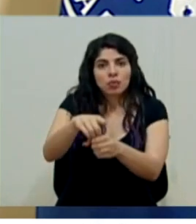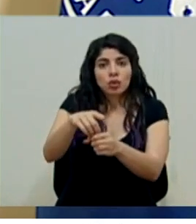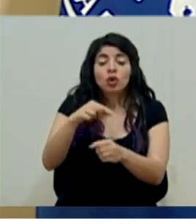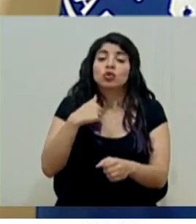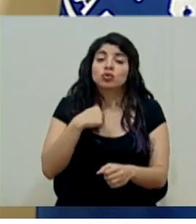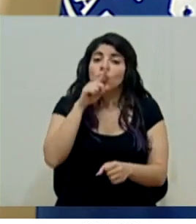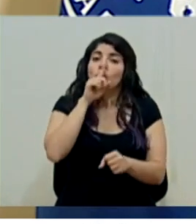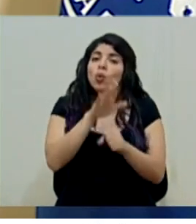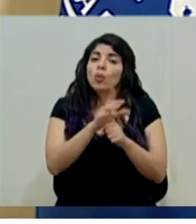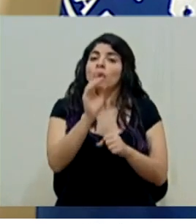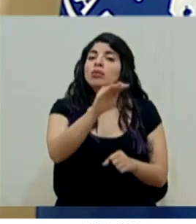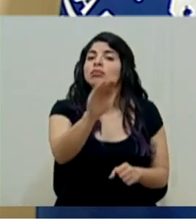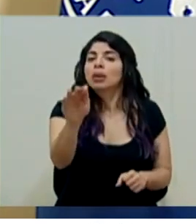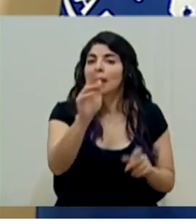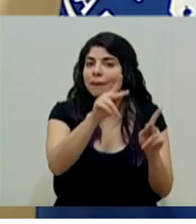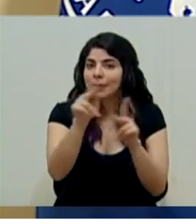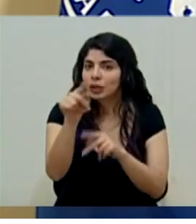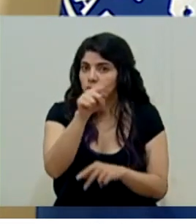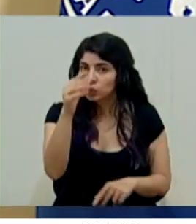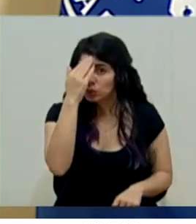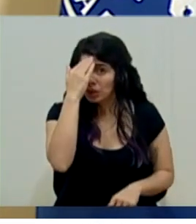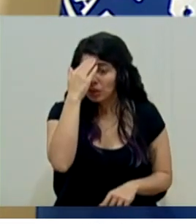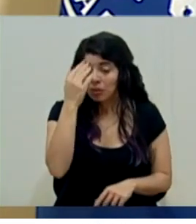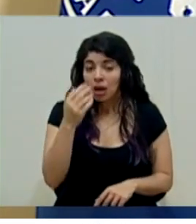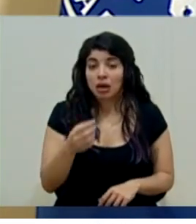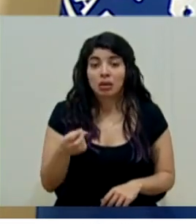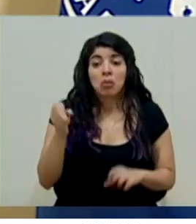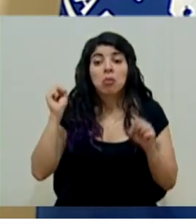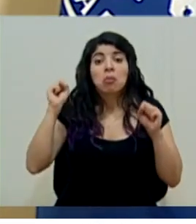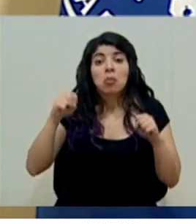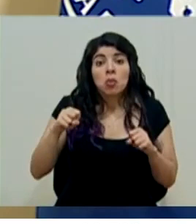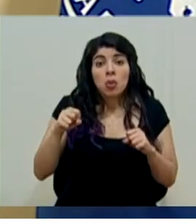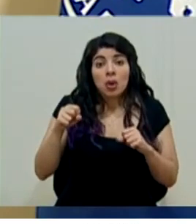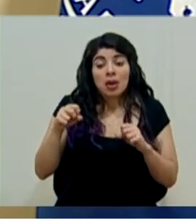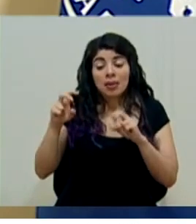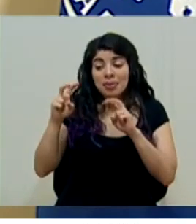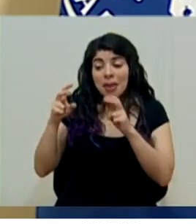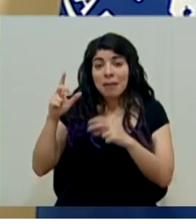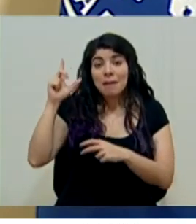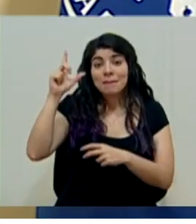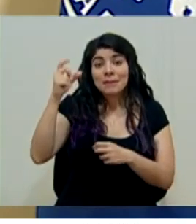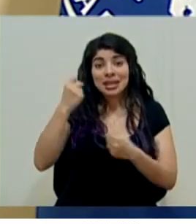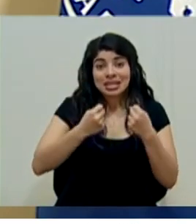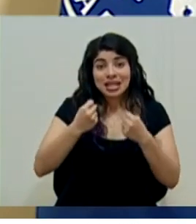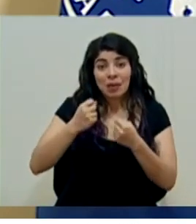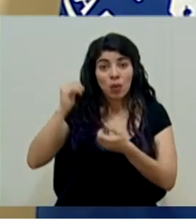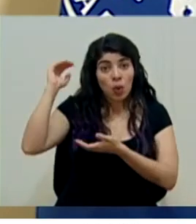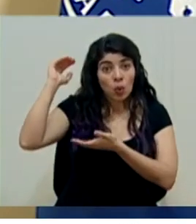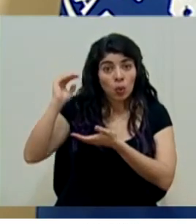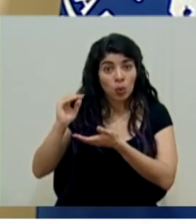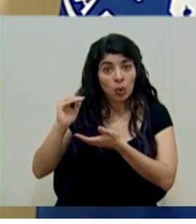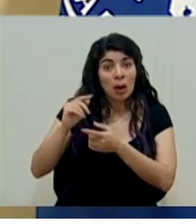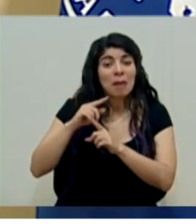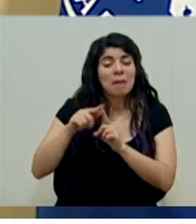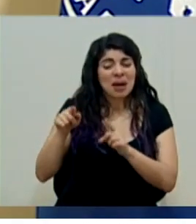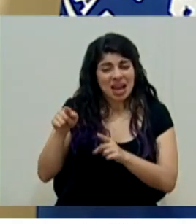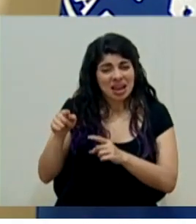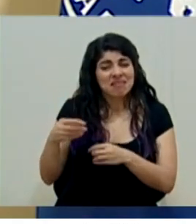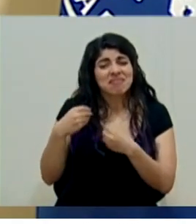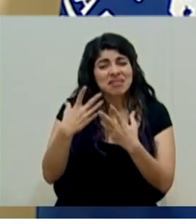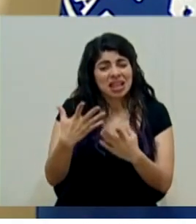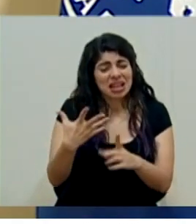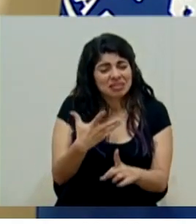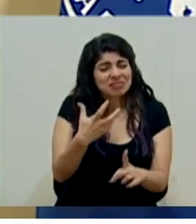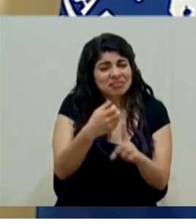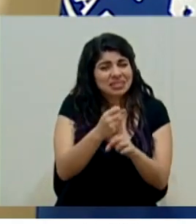cumplir con decirle a las personas, podemos tener una reducción en esas materias de marchamo, pero ver una afectación